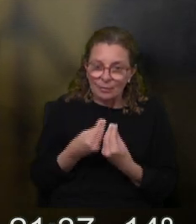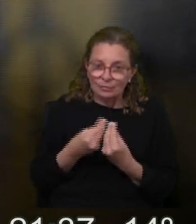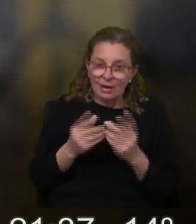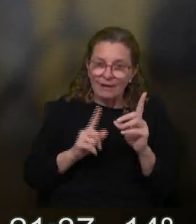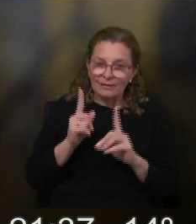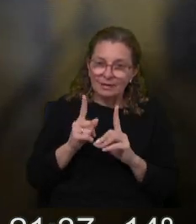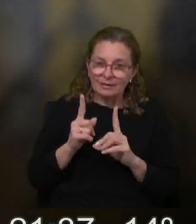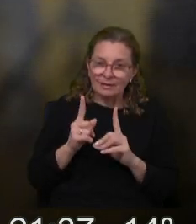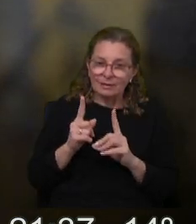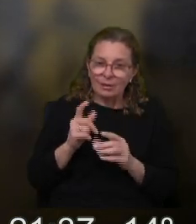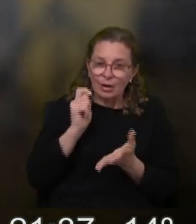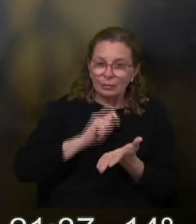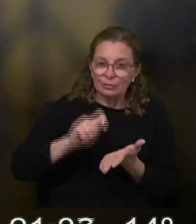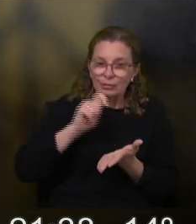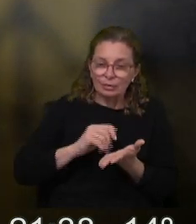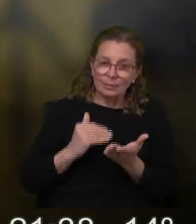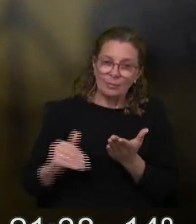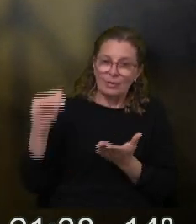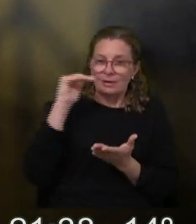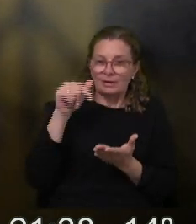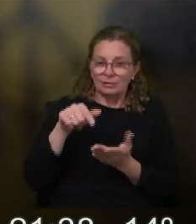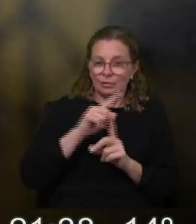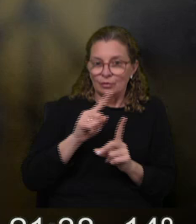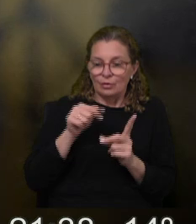pasa que los autores están muy arriba y que esto no y que